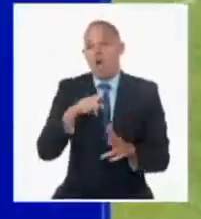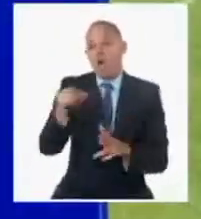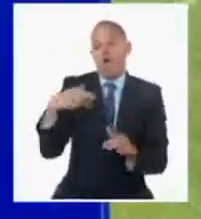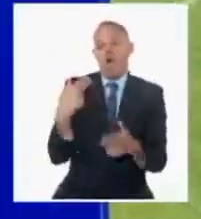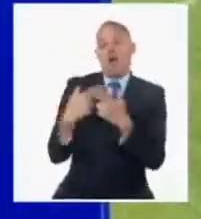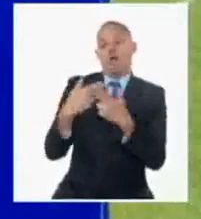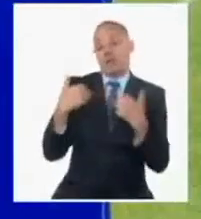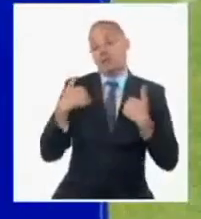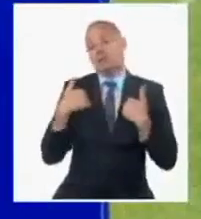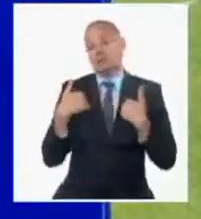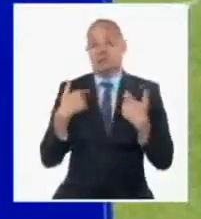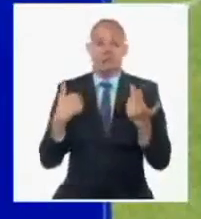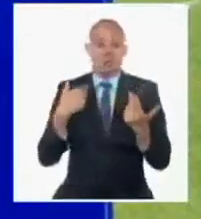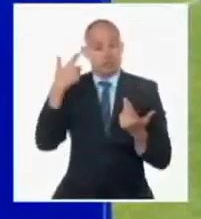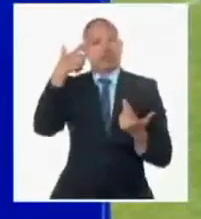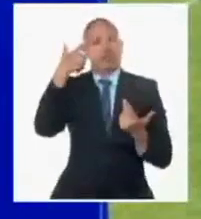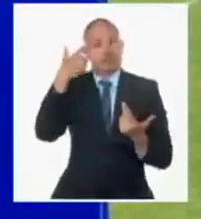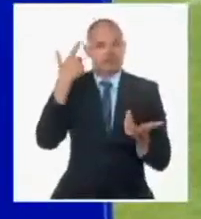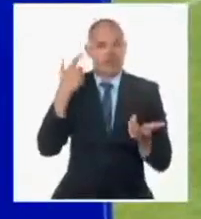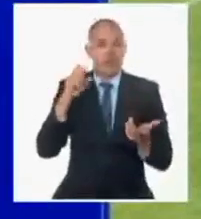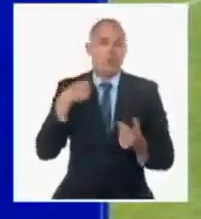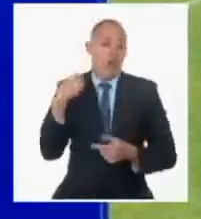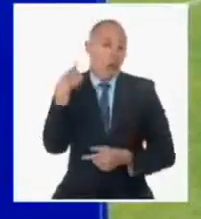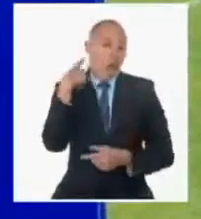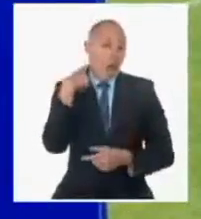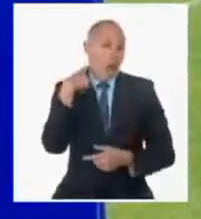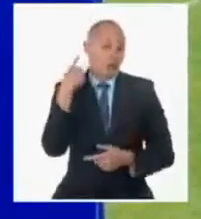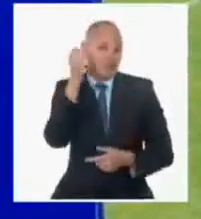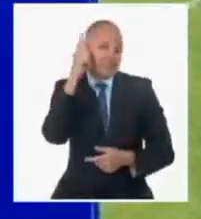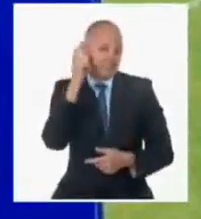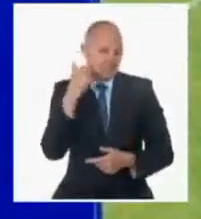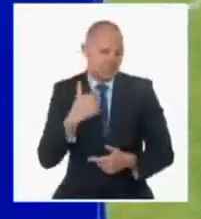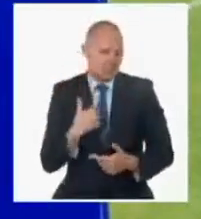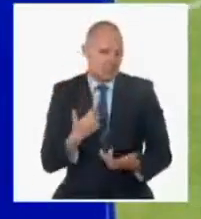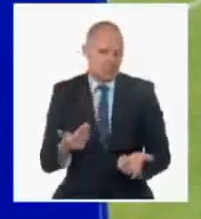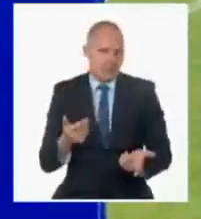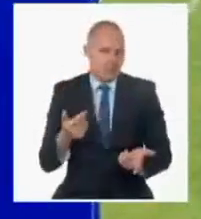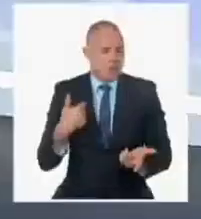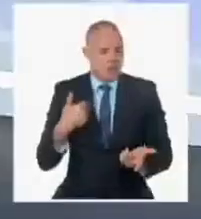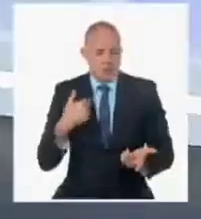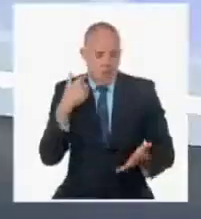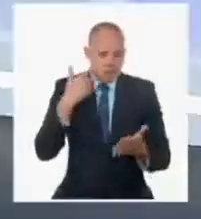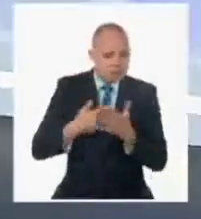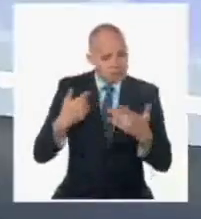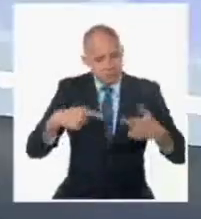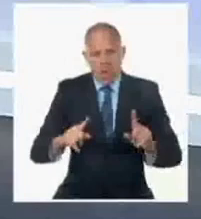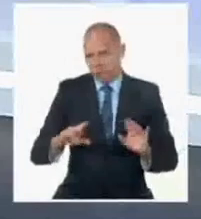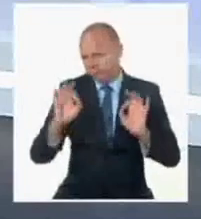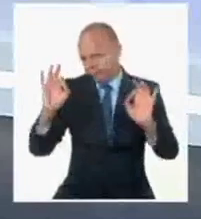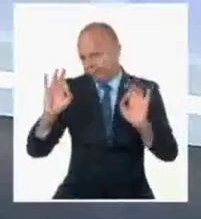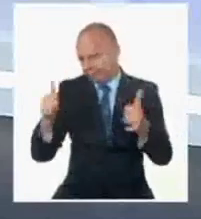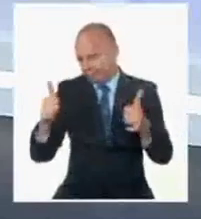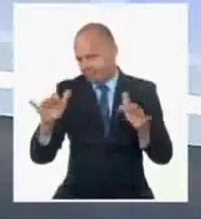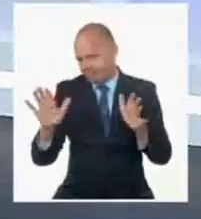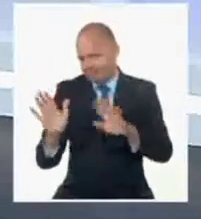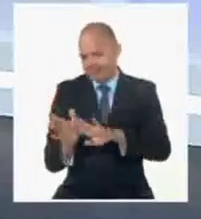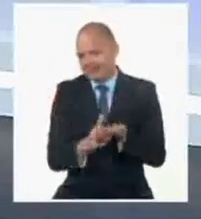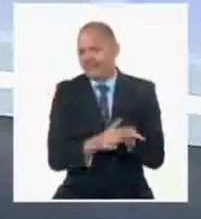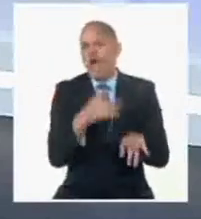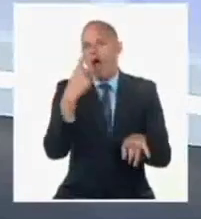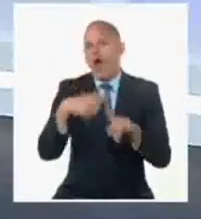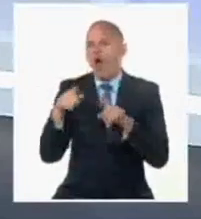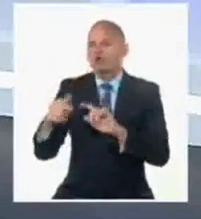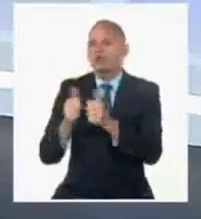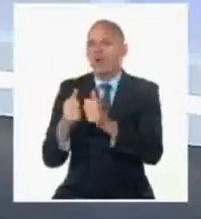la responsabilidad por ser el que más experiencia tiene y bueno, y lo di todo y salió. Y pasamos al boxeo. El